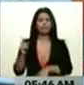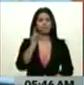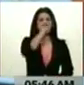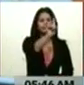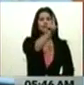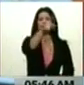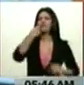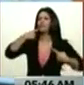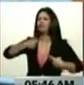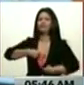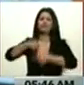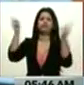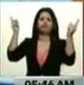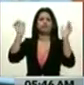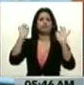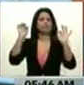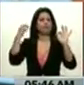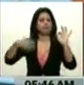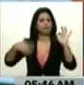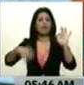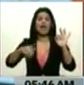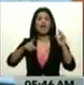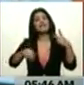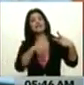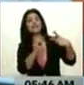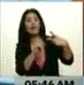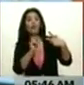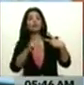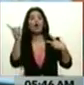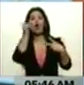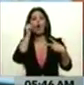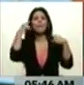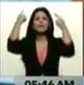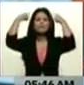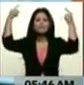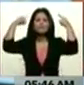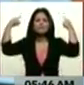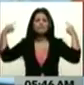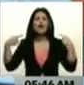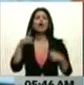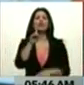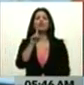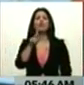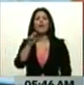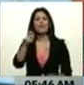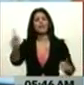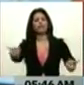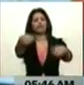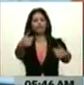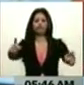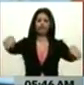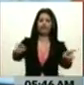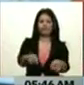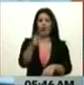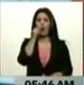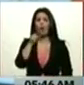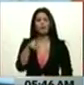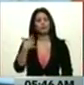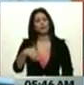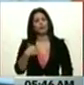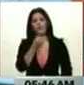Dudamel, llevándole música. y demostrando para qué sirve el Consejo de